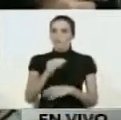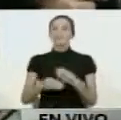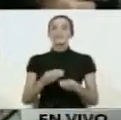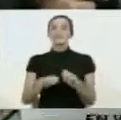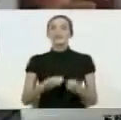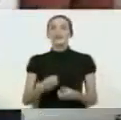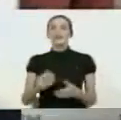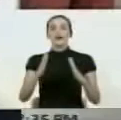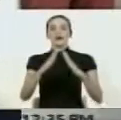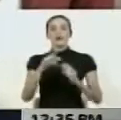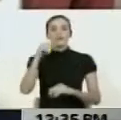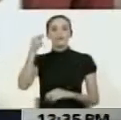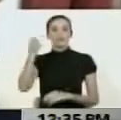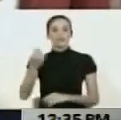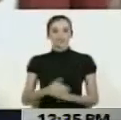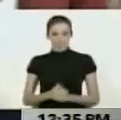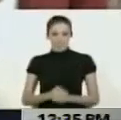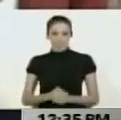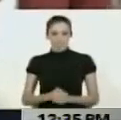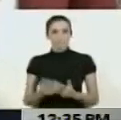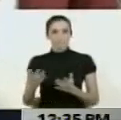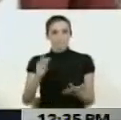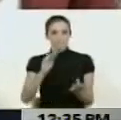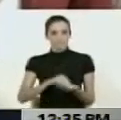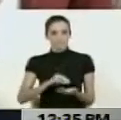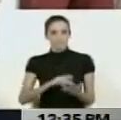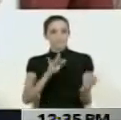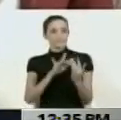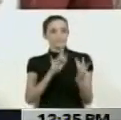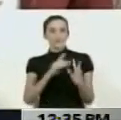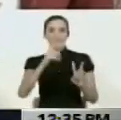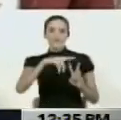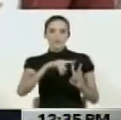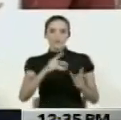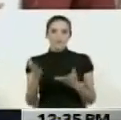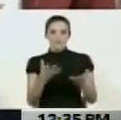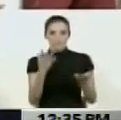desde la Casa Amarilla. Antonio José de Sucre, con ella retornamos el pase nuevamente con ustedes. Adelante.